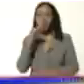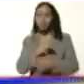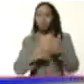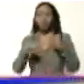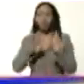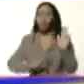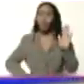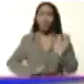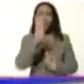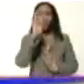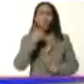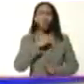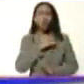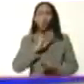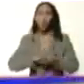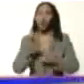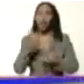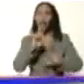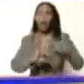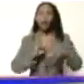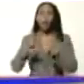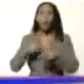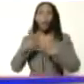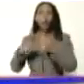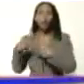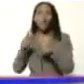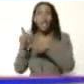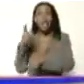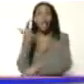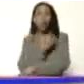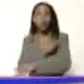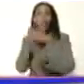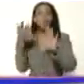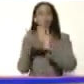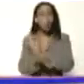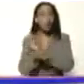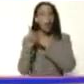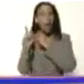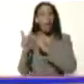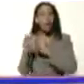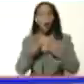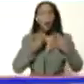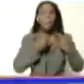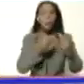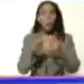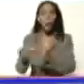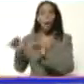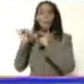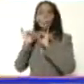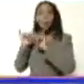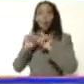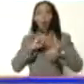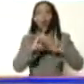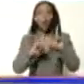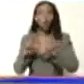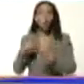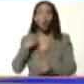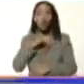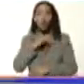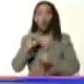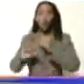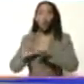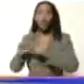porque el laboratorio que produce la Epivac Corona y la distribuye es el mismo laboratorio con el que estamos